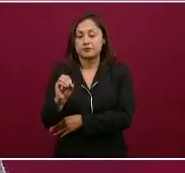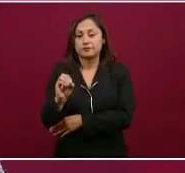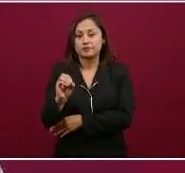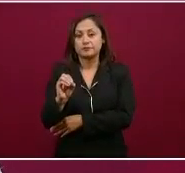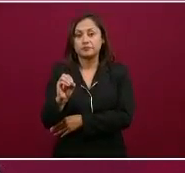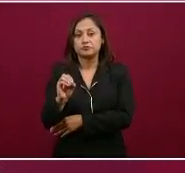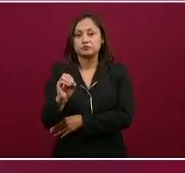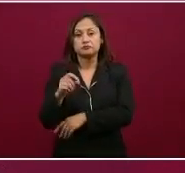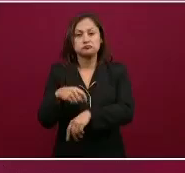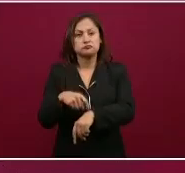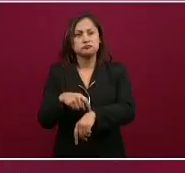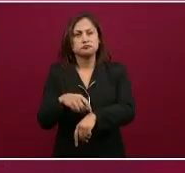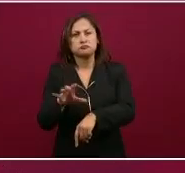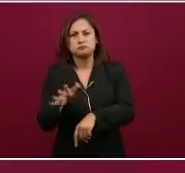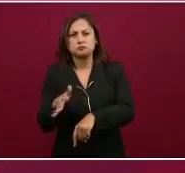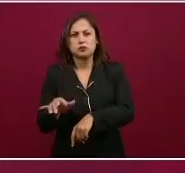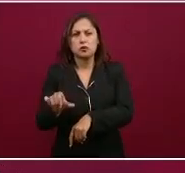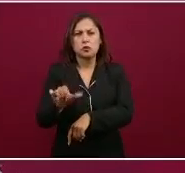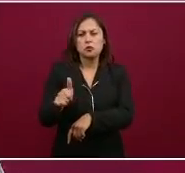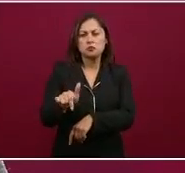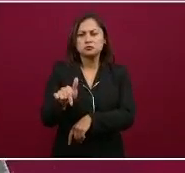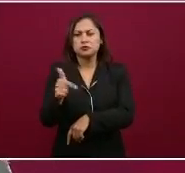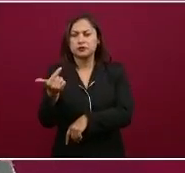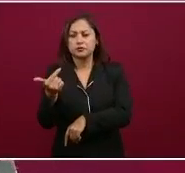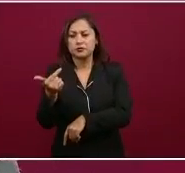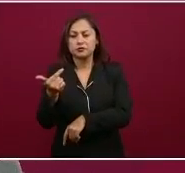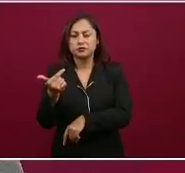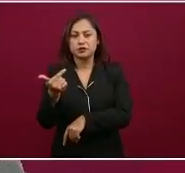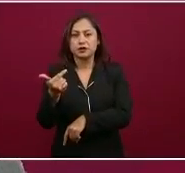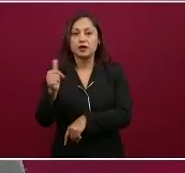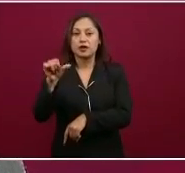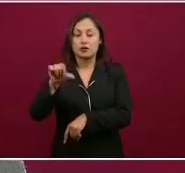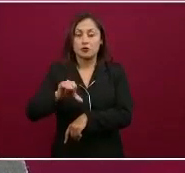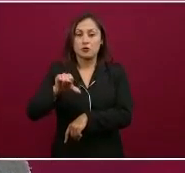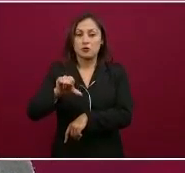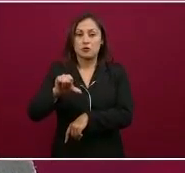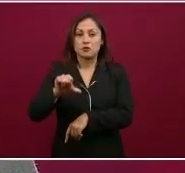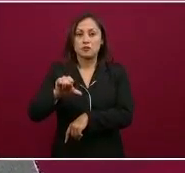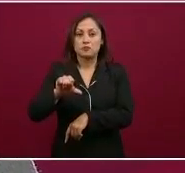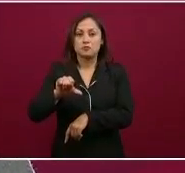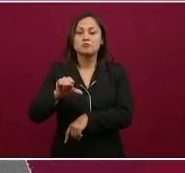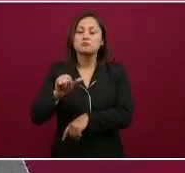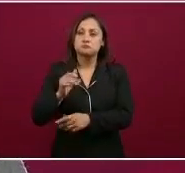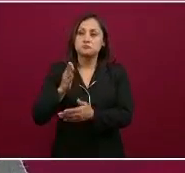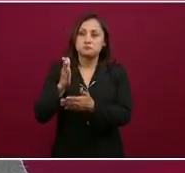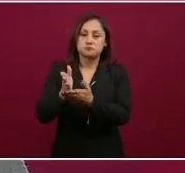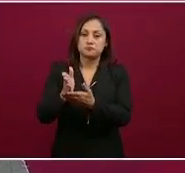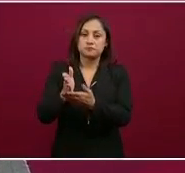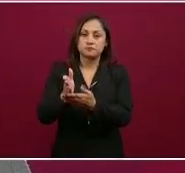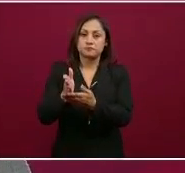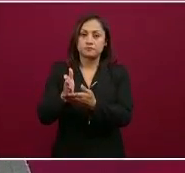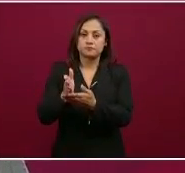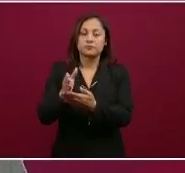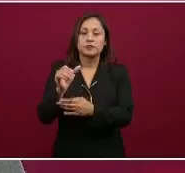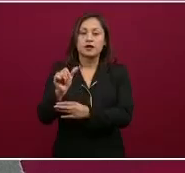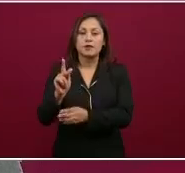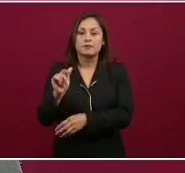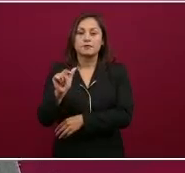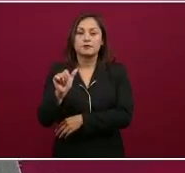a las 11, 12 del día, vamos a estar en